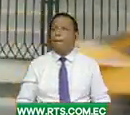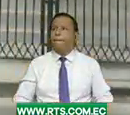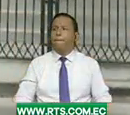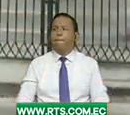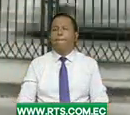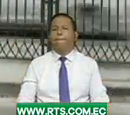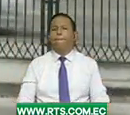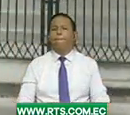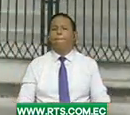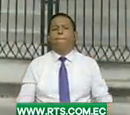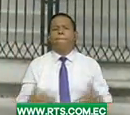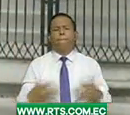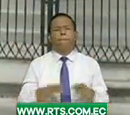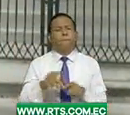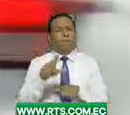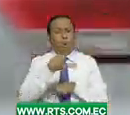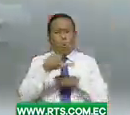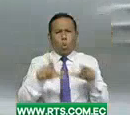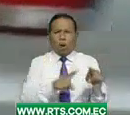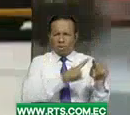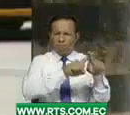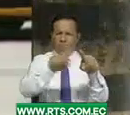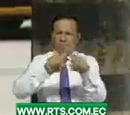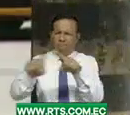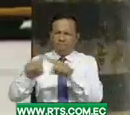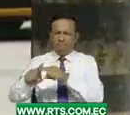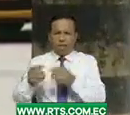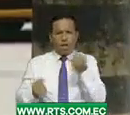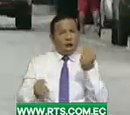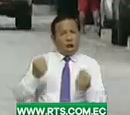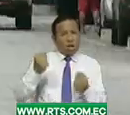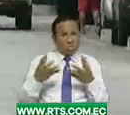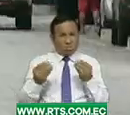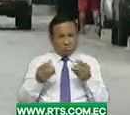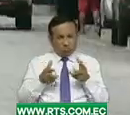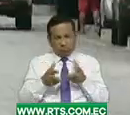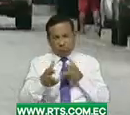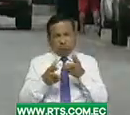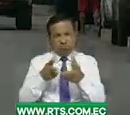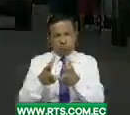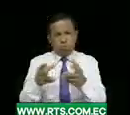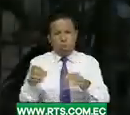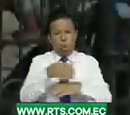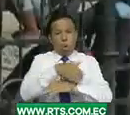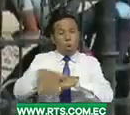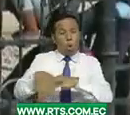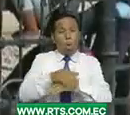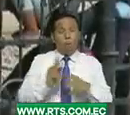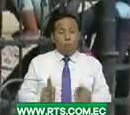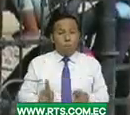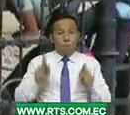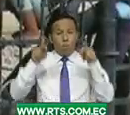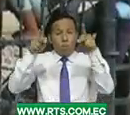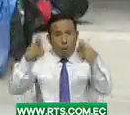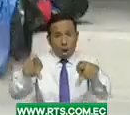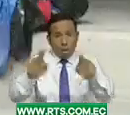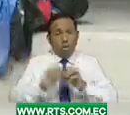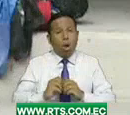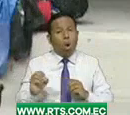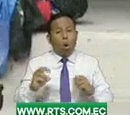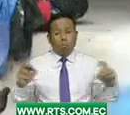Están en puntos de afluencia masiva, avenidas principales y debajo de puentes o pasos